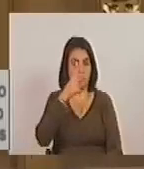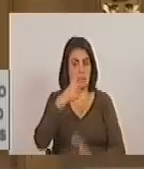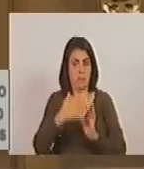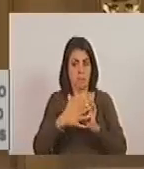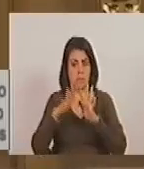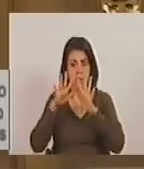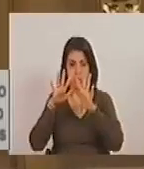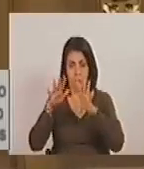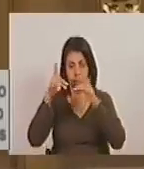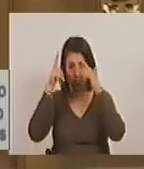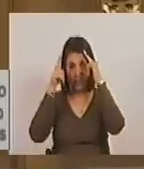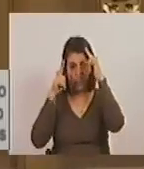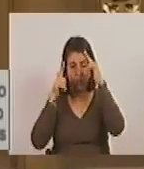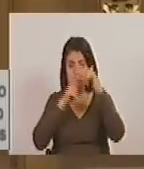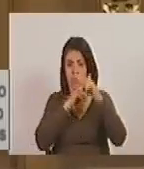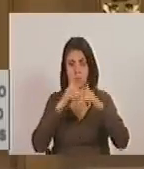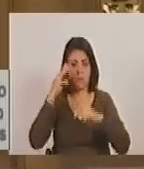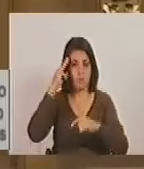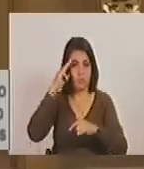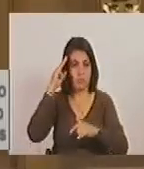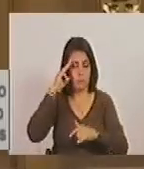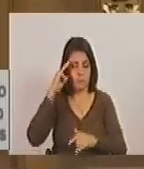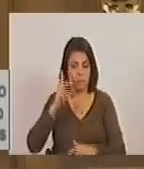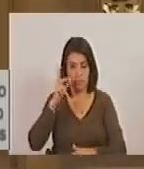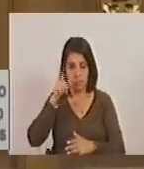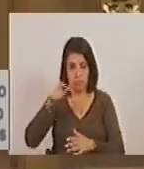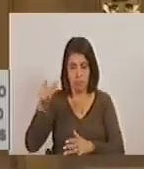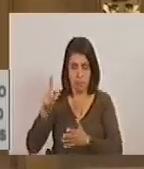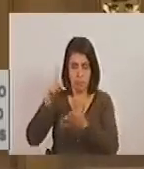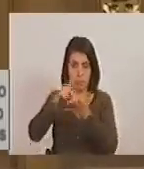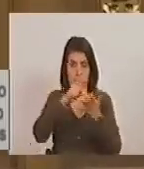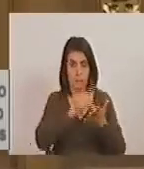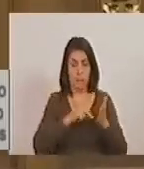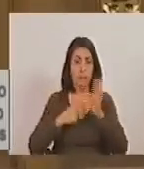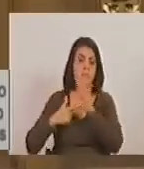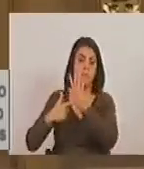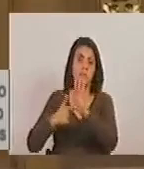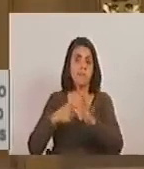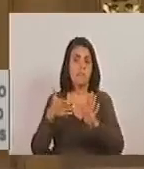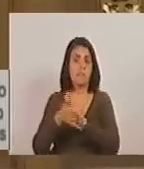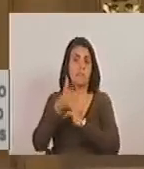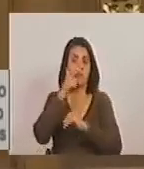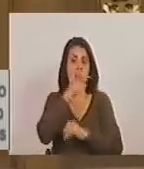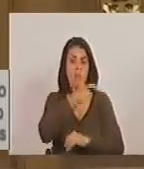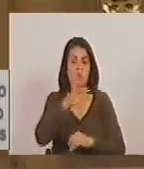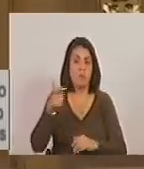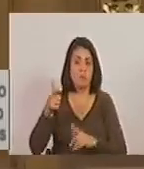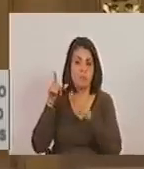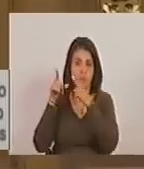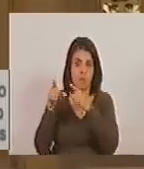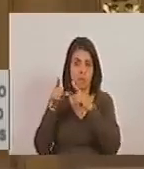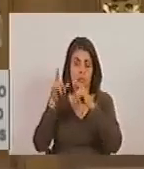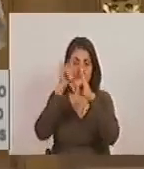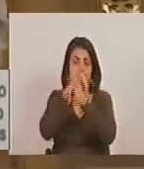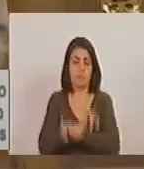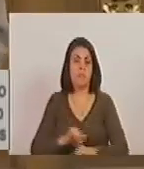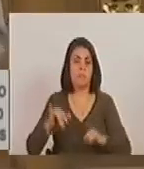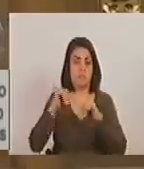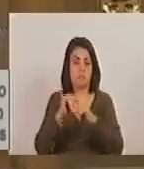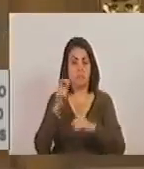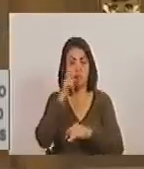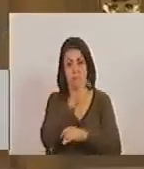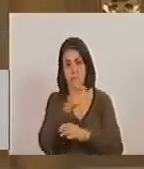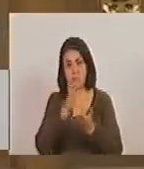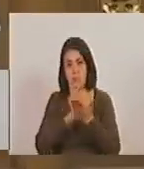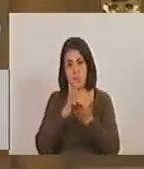con Chávez algo que se llamó Memorias de la Insurgencia, y esa Memoria de la Insurgencia mostró a un pueblo que estaba ahí en la Guerra de Independencia, un pueblo